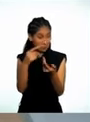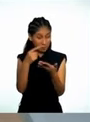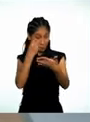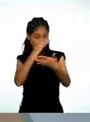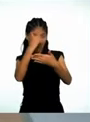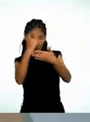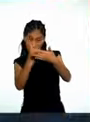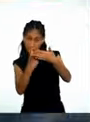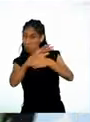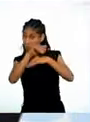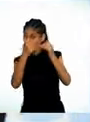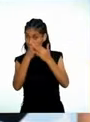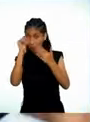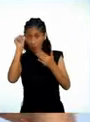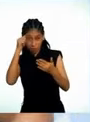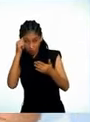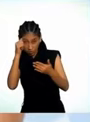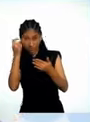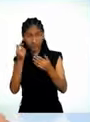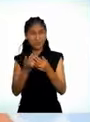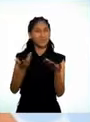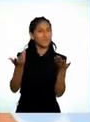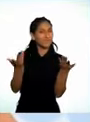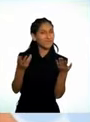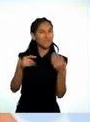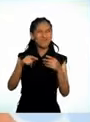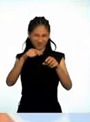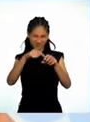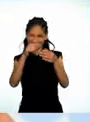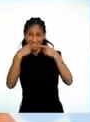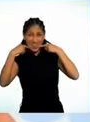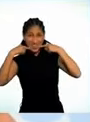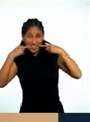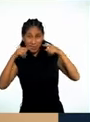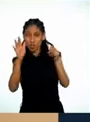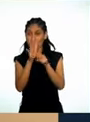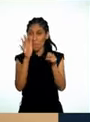las frases de los anuncios completa en el siguiente gráfico